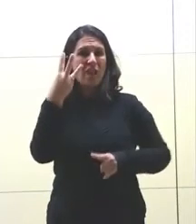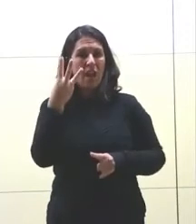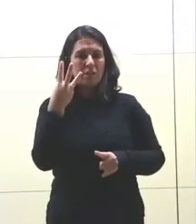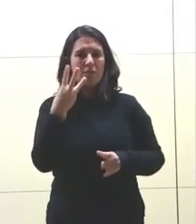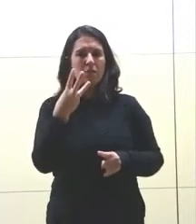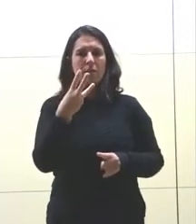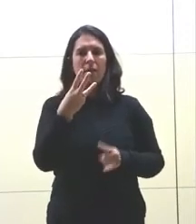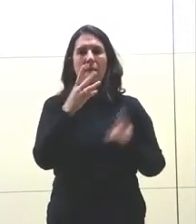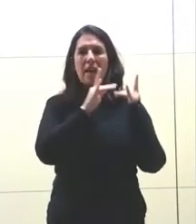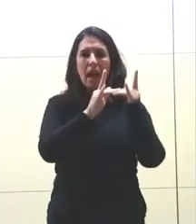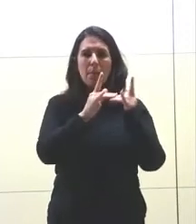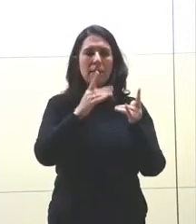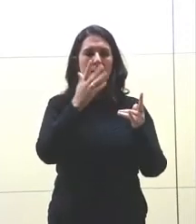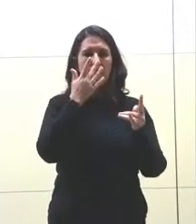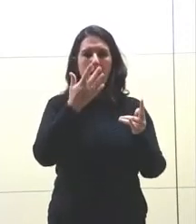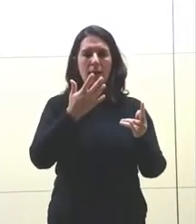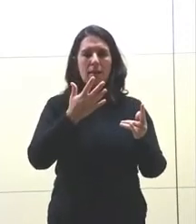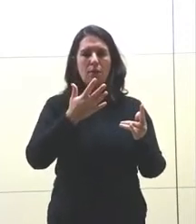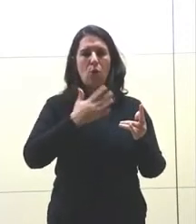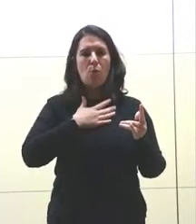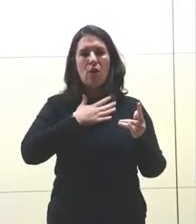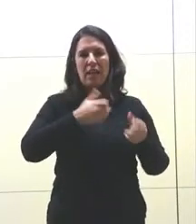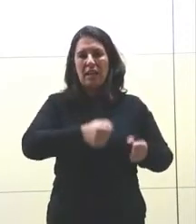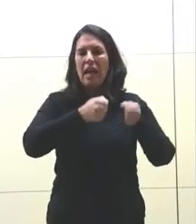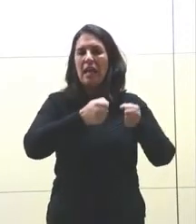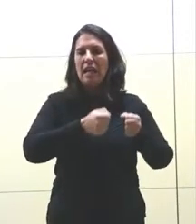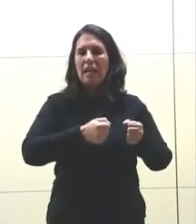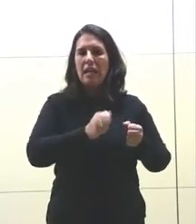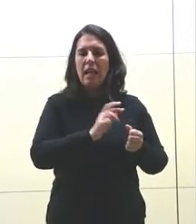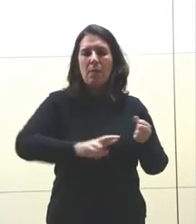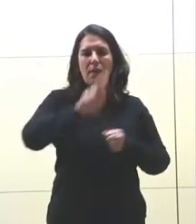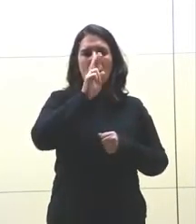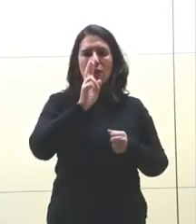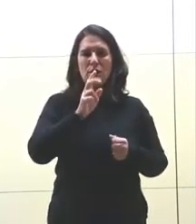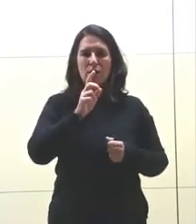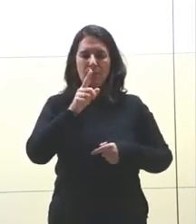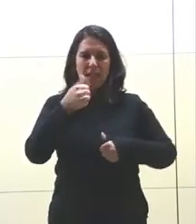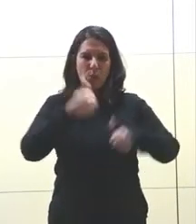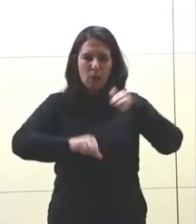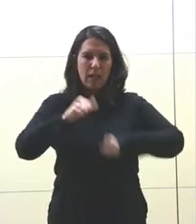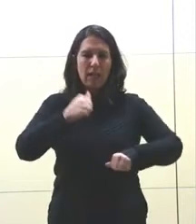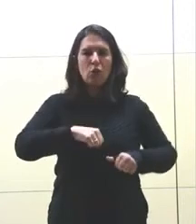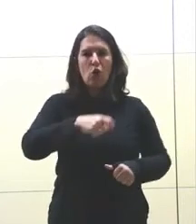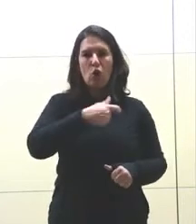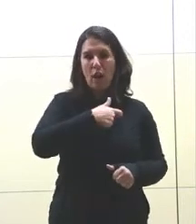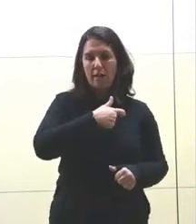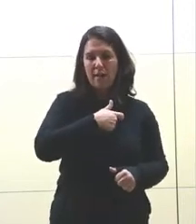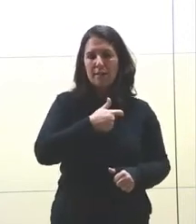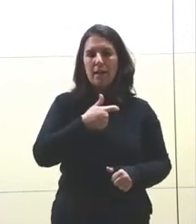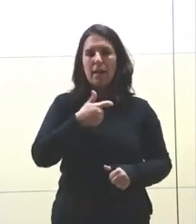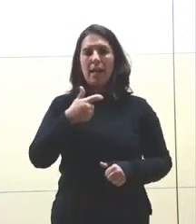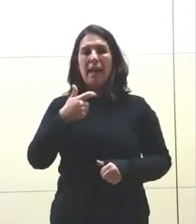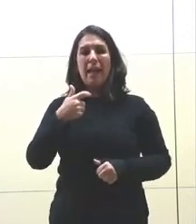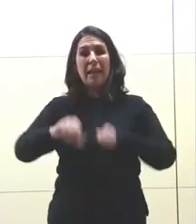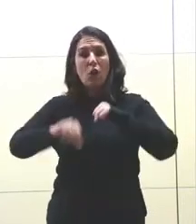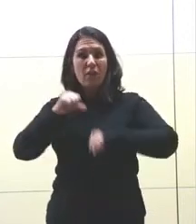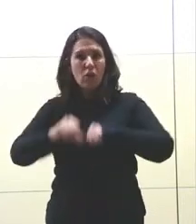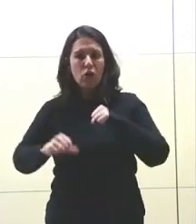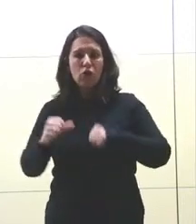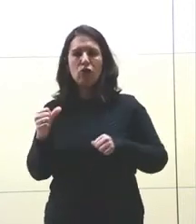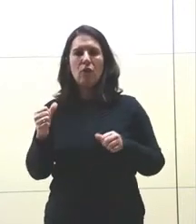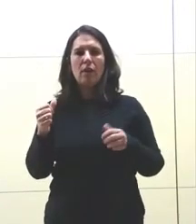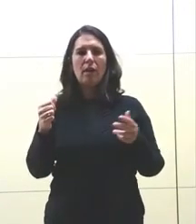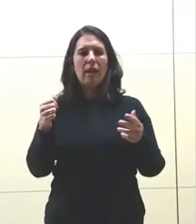en reanimaciones quirúrgicas, en unidades coronarias, también camas en quirófanos,